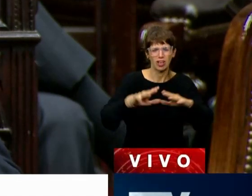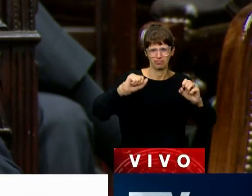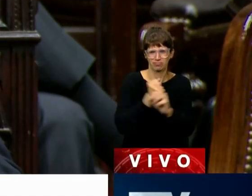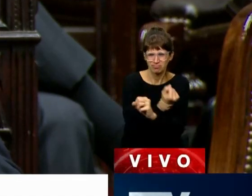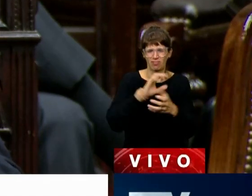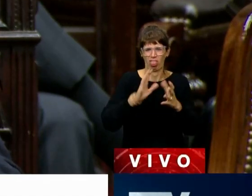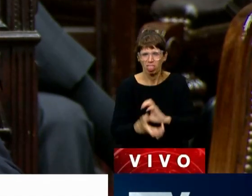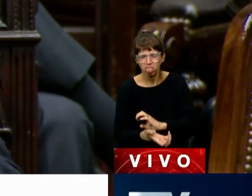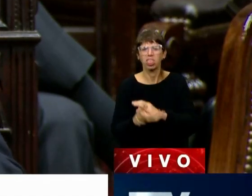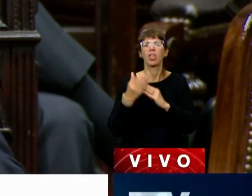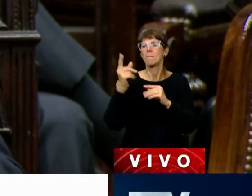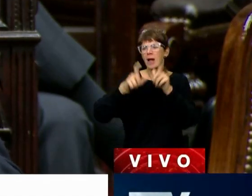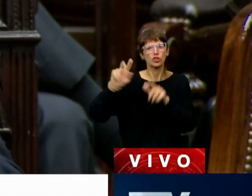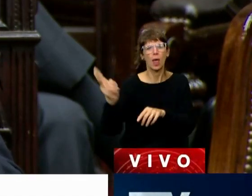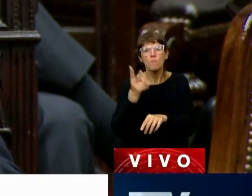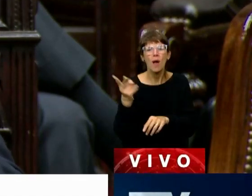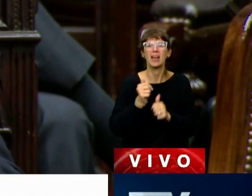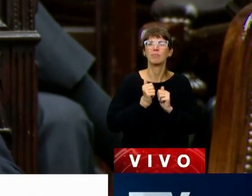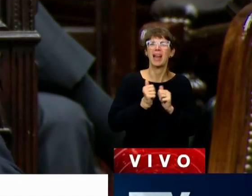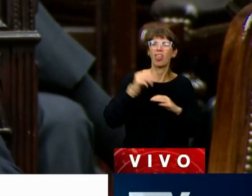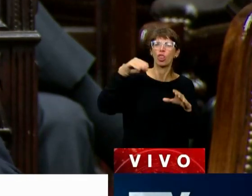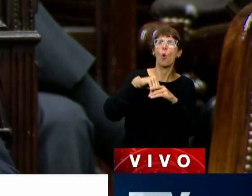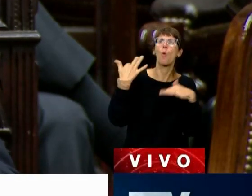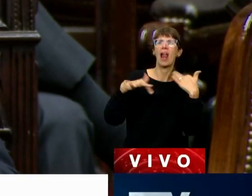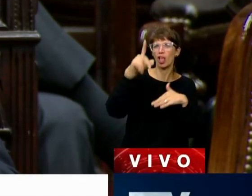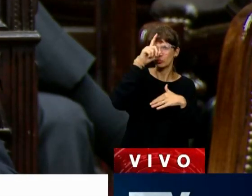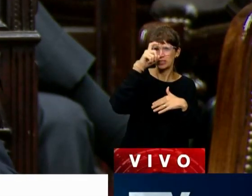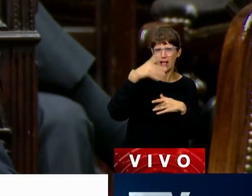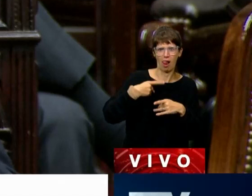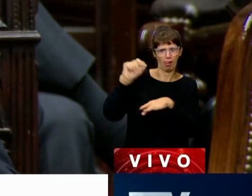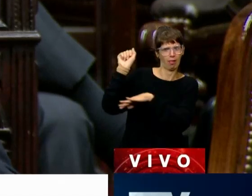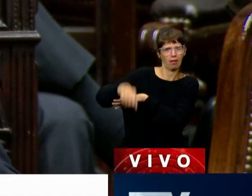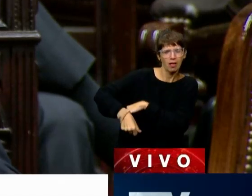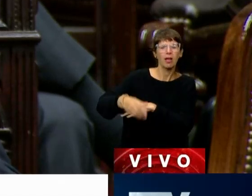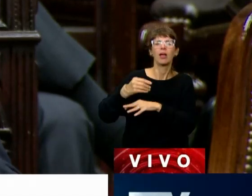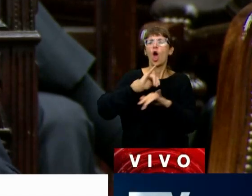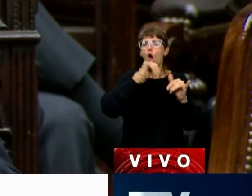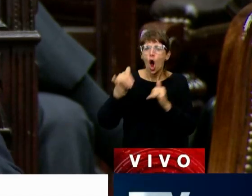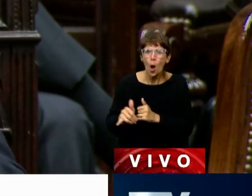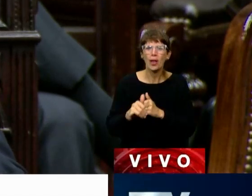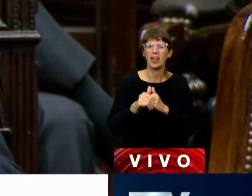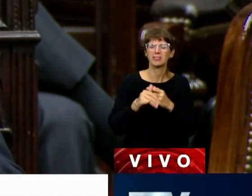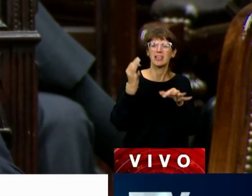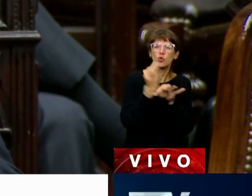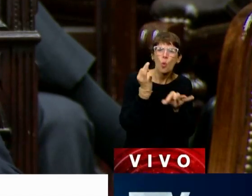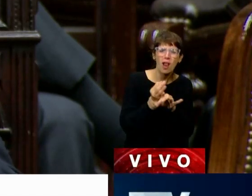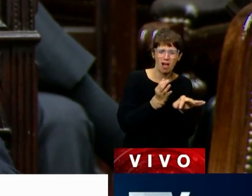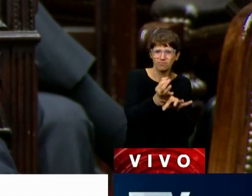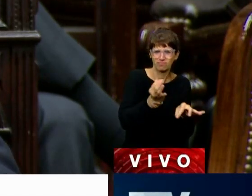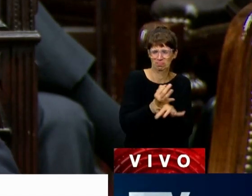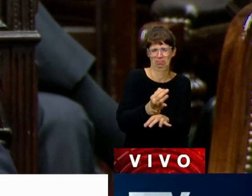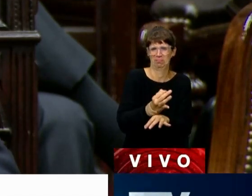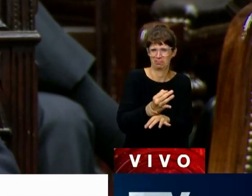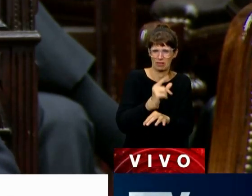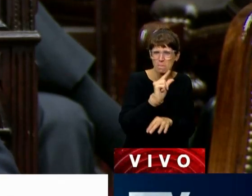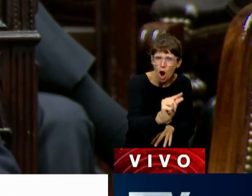atiendan a un hospital público. Los chicos y jóvenes tienen escasa educación y mucho adoctrinamiento. Nuestra primera infancia